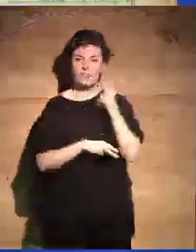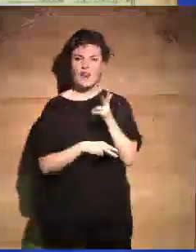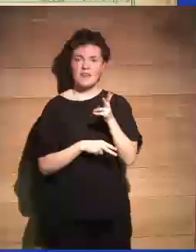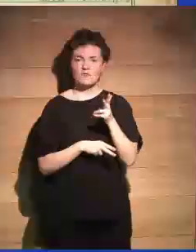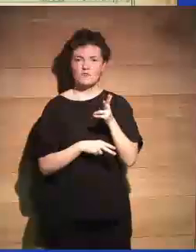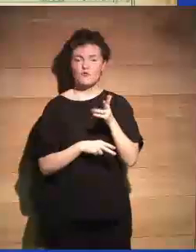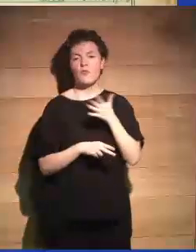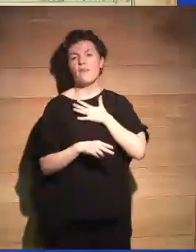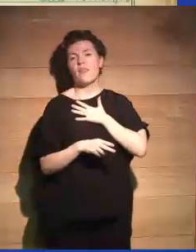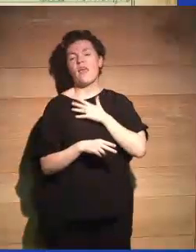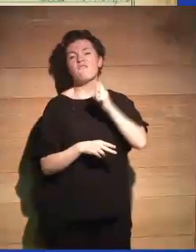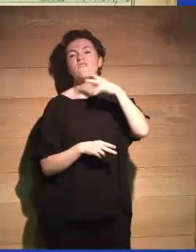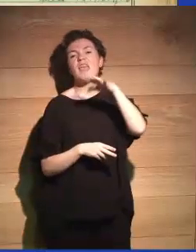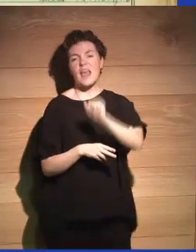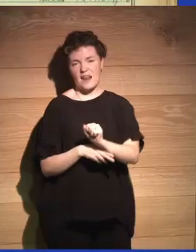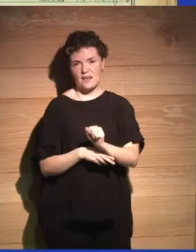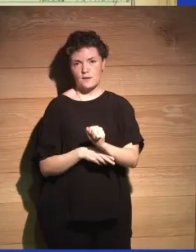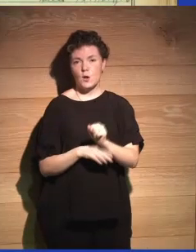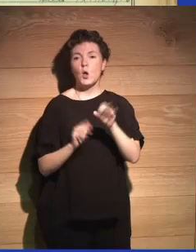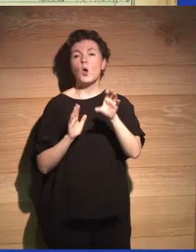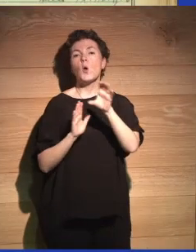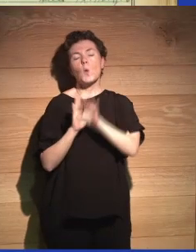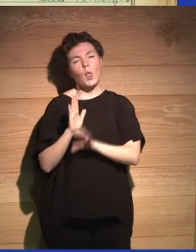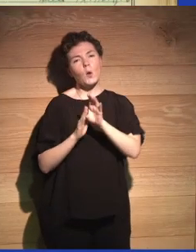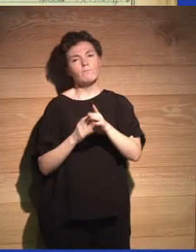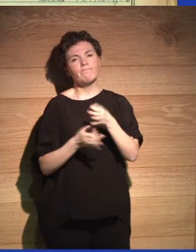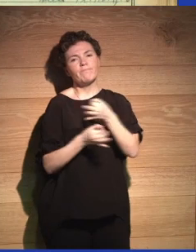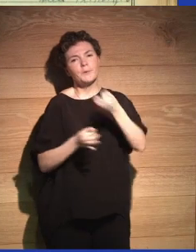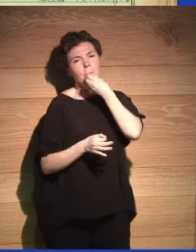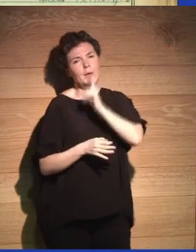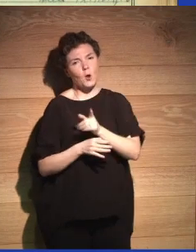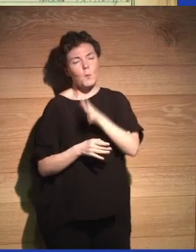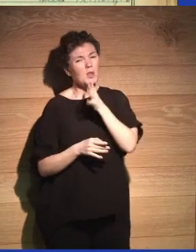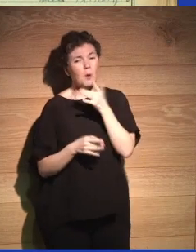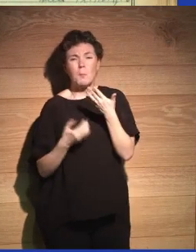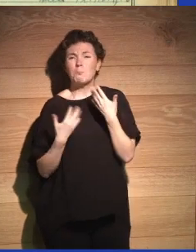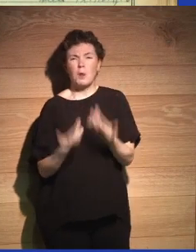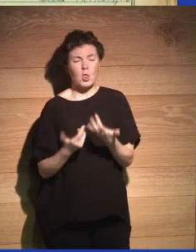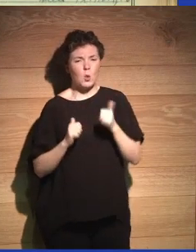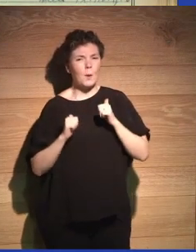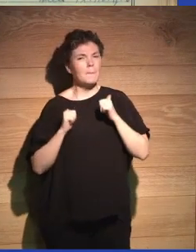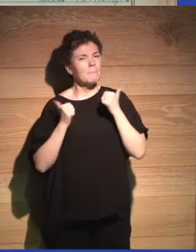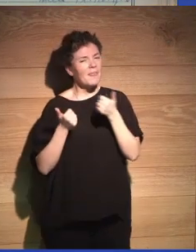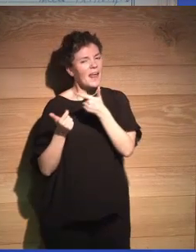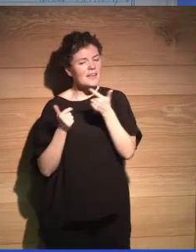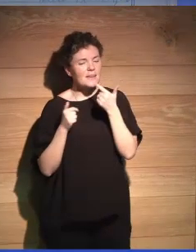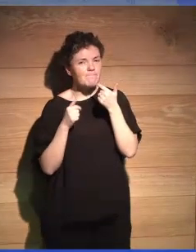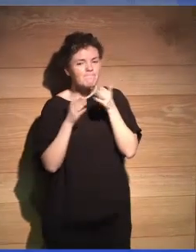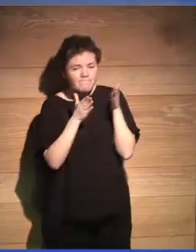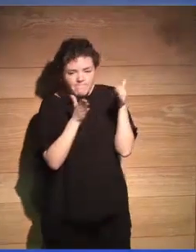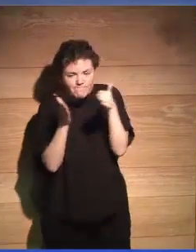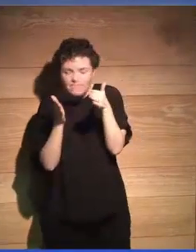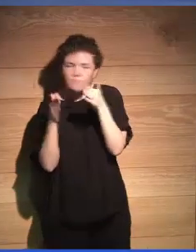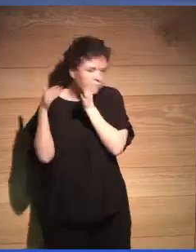de la Universidad de Viena. No tuvo un currículum muy brillante, porque muy pronto empezó a interesarse por